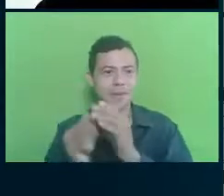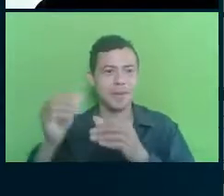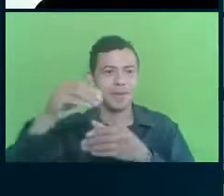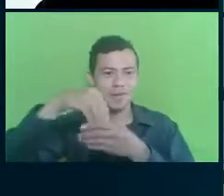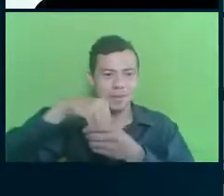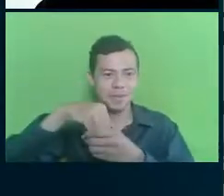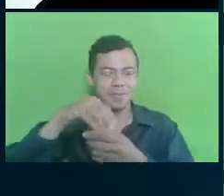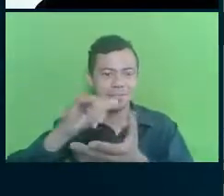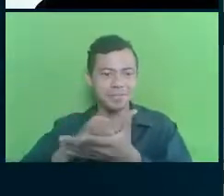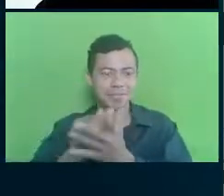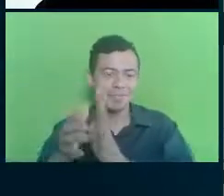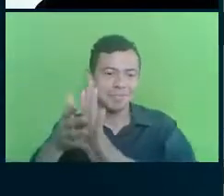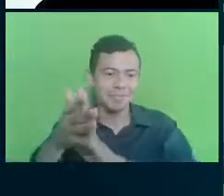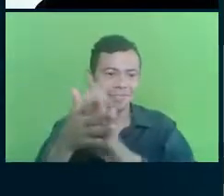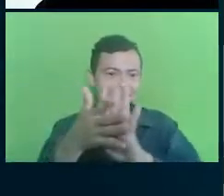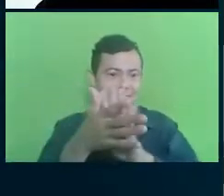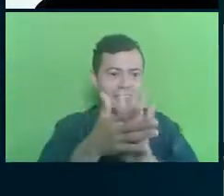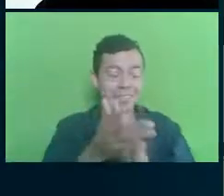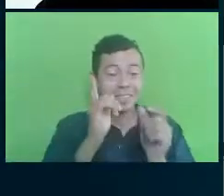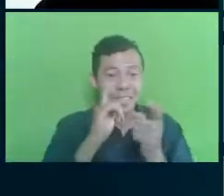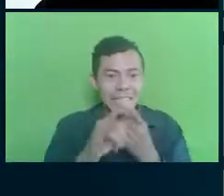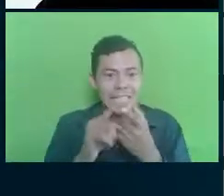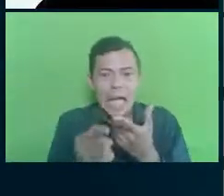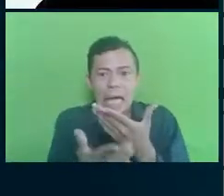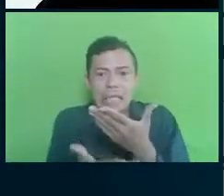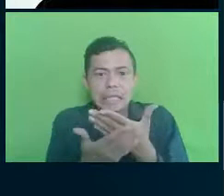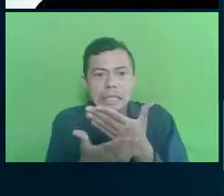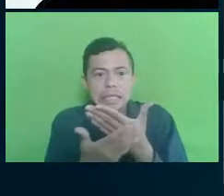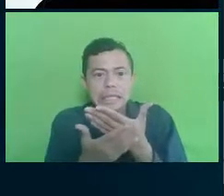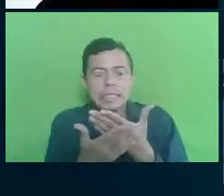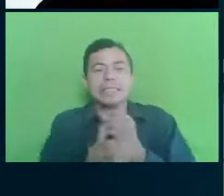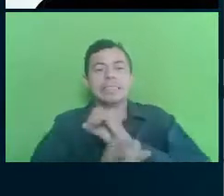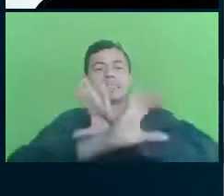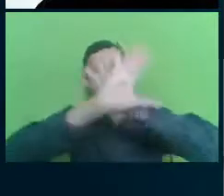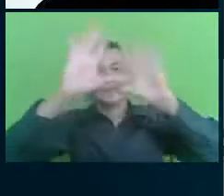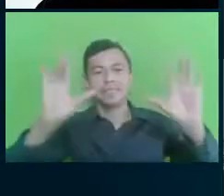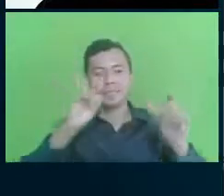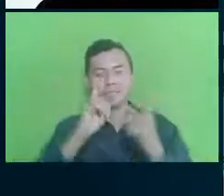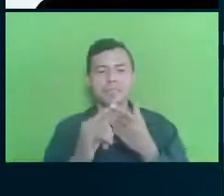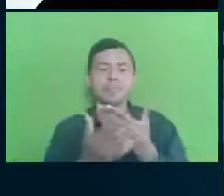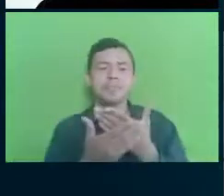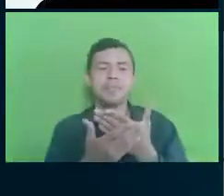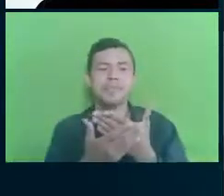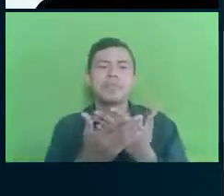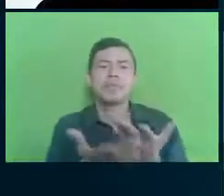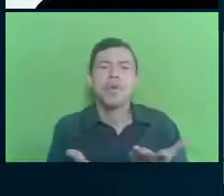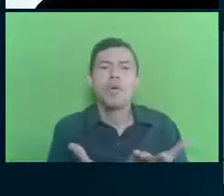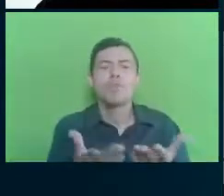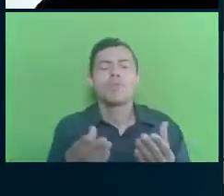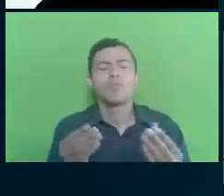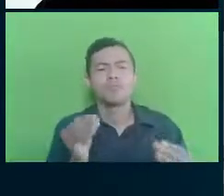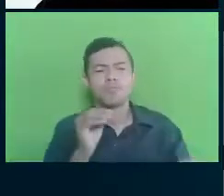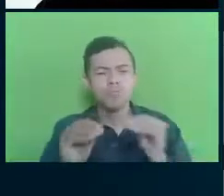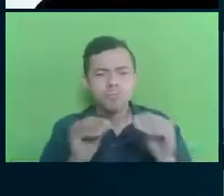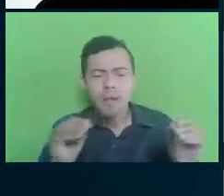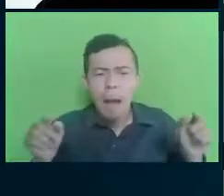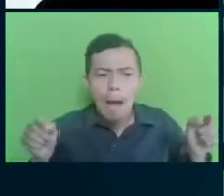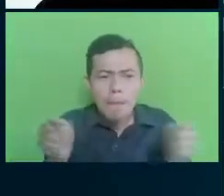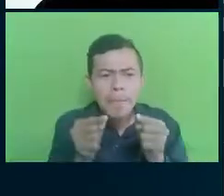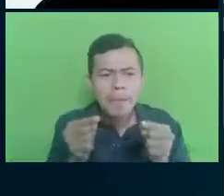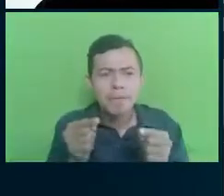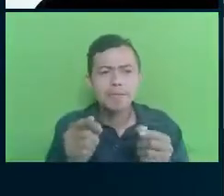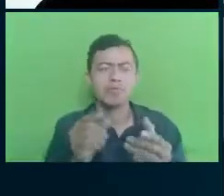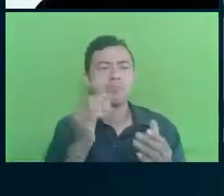anteriormente se utilizaba una entrada, teníamos un algoritmo y teníamos una salida. Pronto, para sobresimplificar esto, piensen en